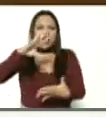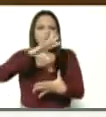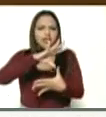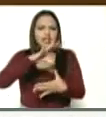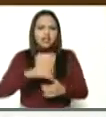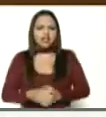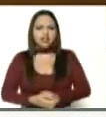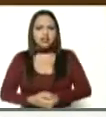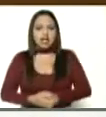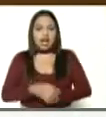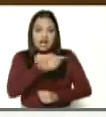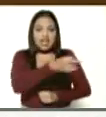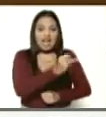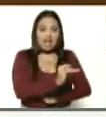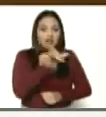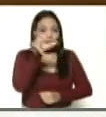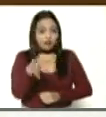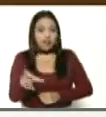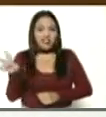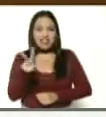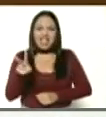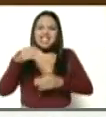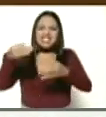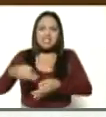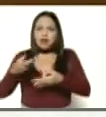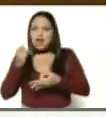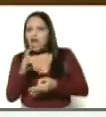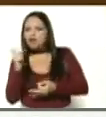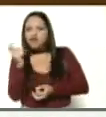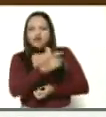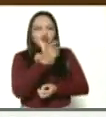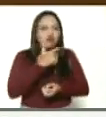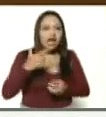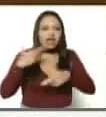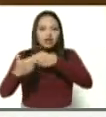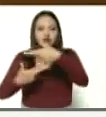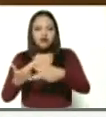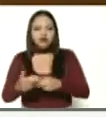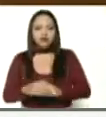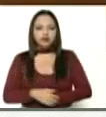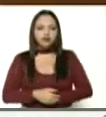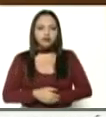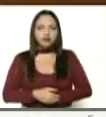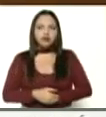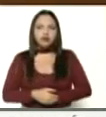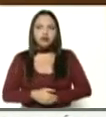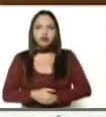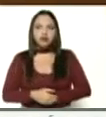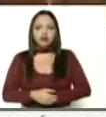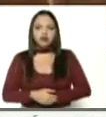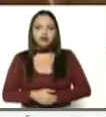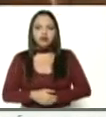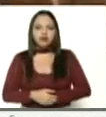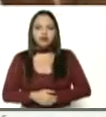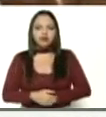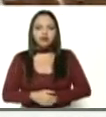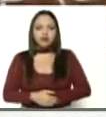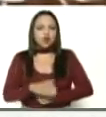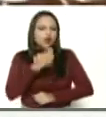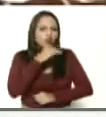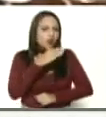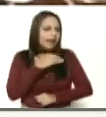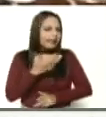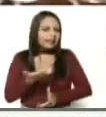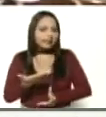algún venezolano, porque ellos siempre están por allí. Es decir, no éramos.